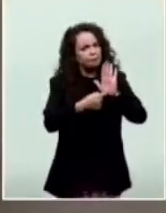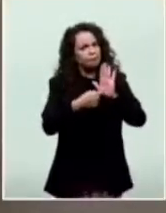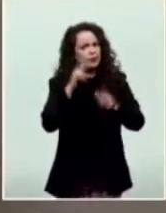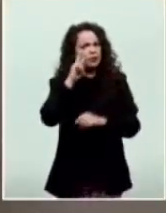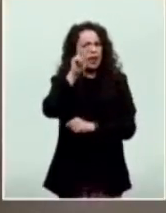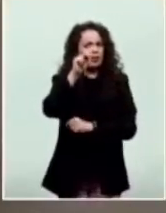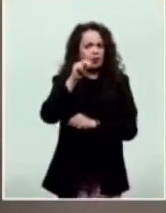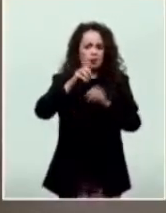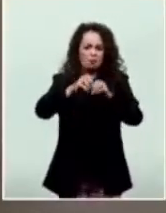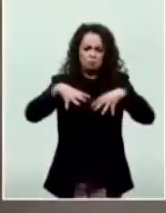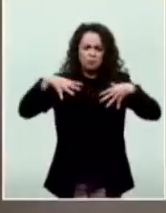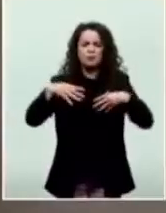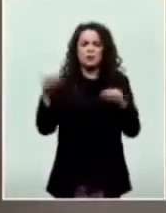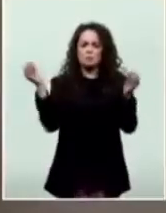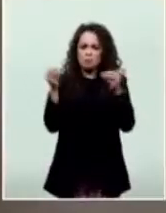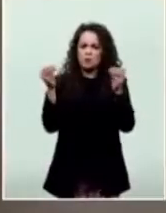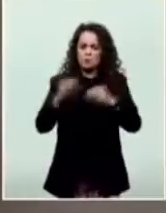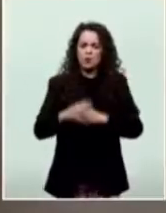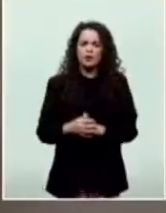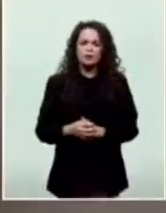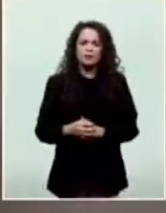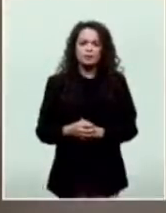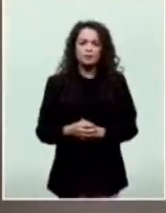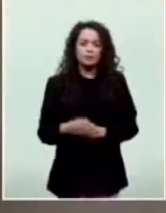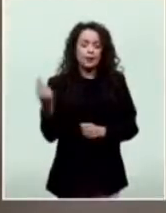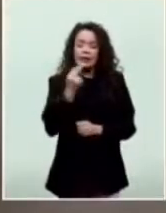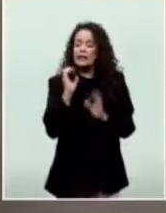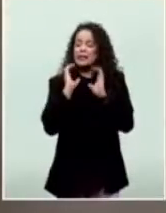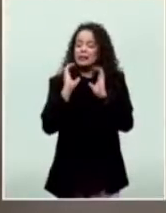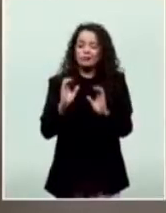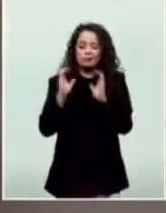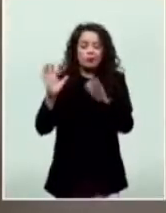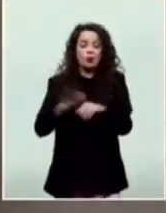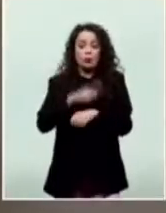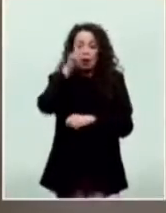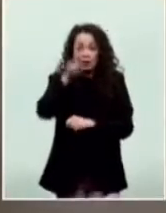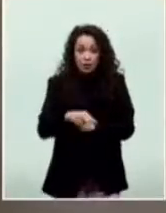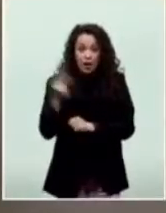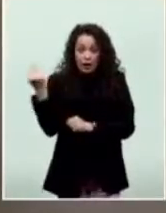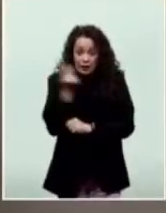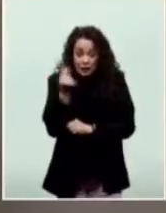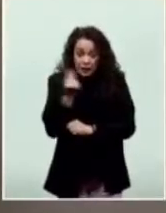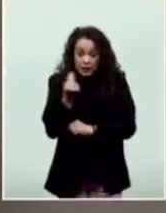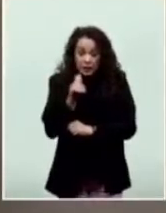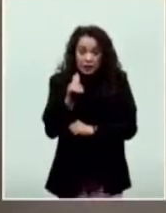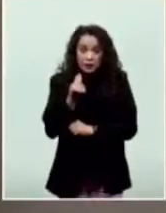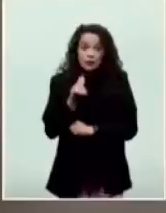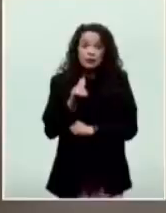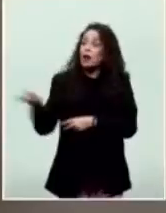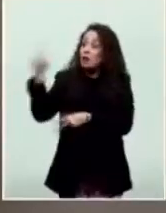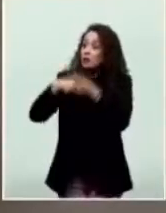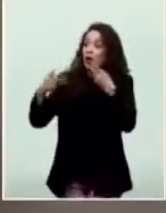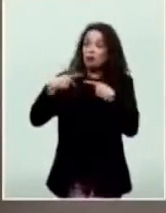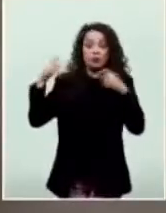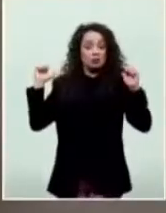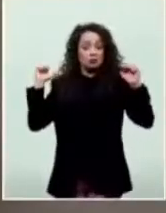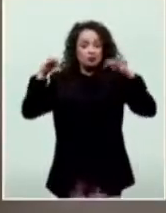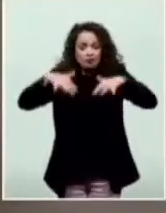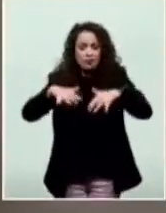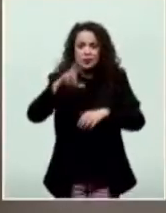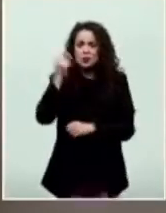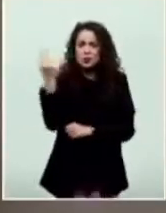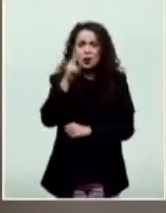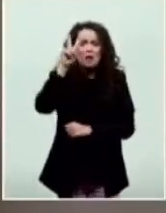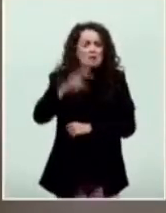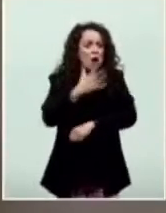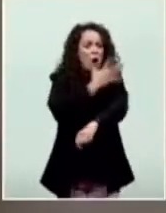siendo prudentes, cuidadosos, porque realmente no hay una necesidad real de que haya público en las sesiones. Hay total